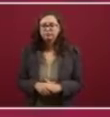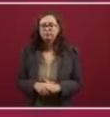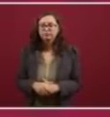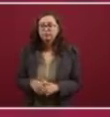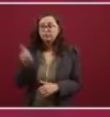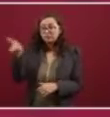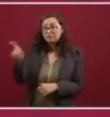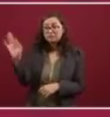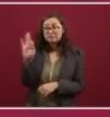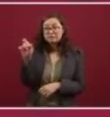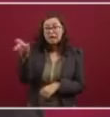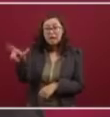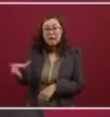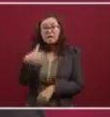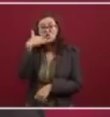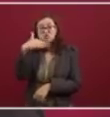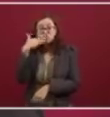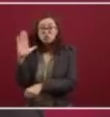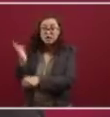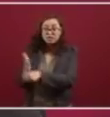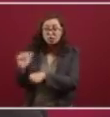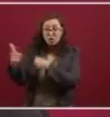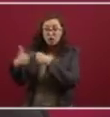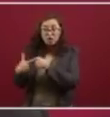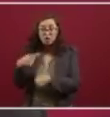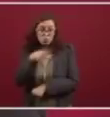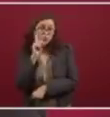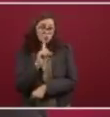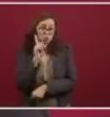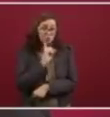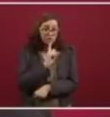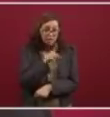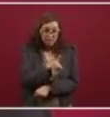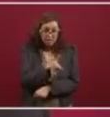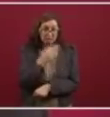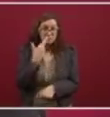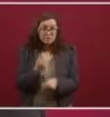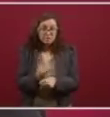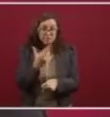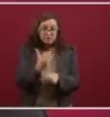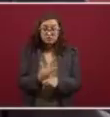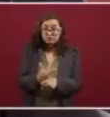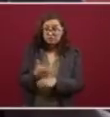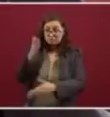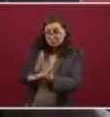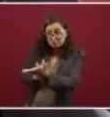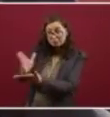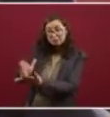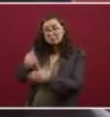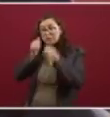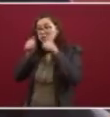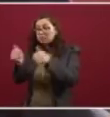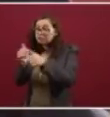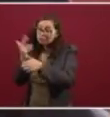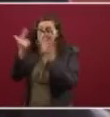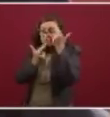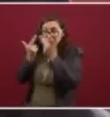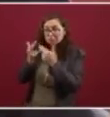debe de ser sancionado. O sea, ella no podría intervenir en ninguna